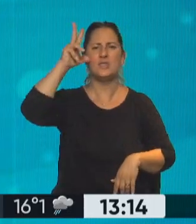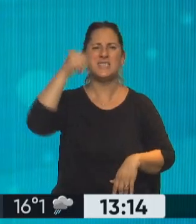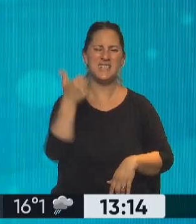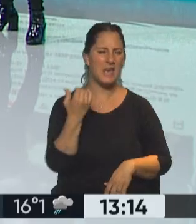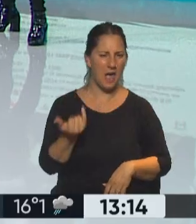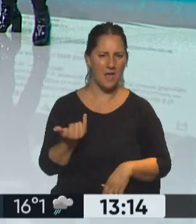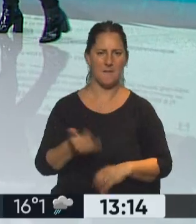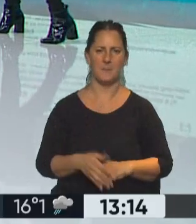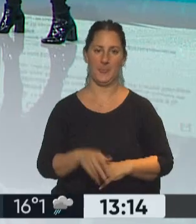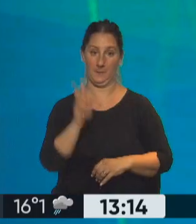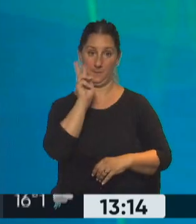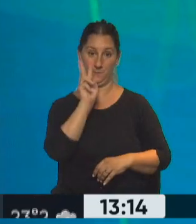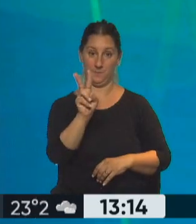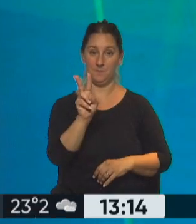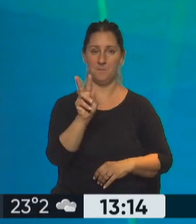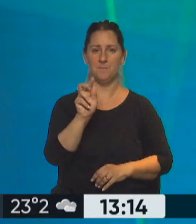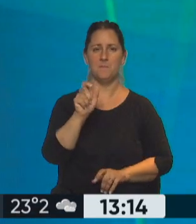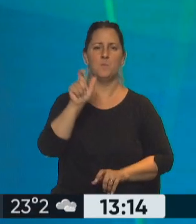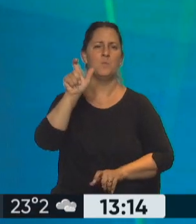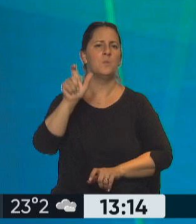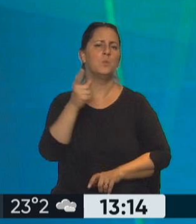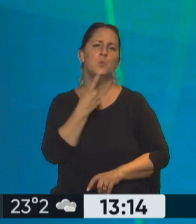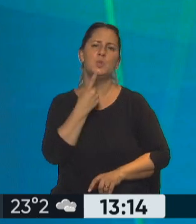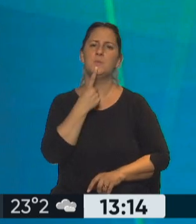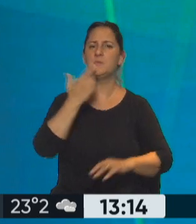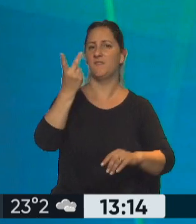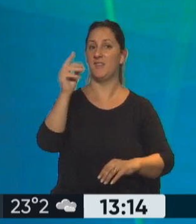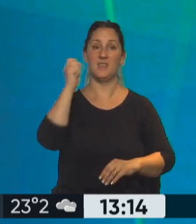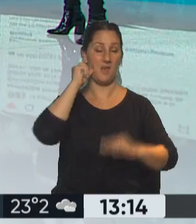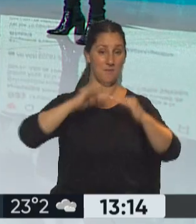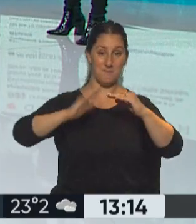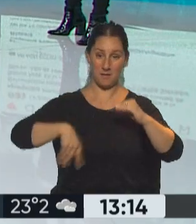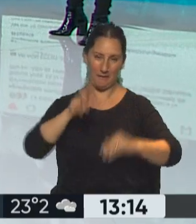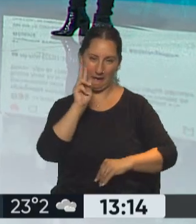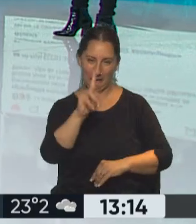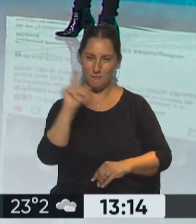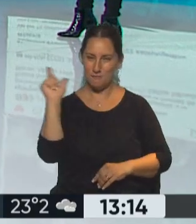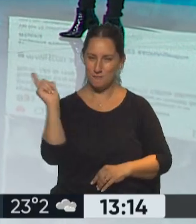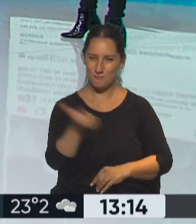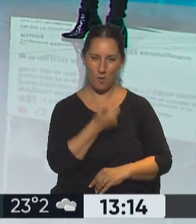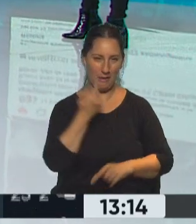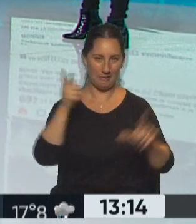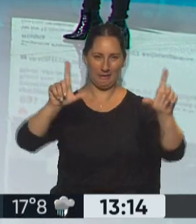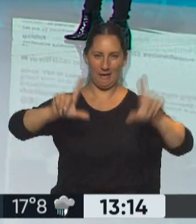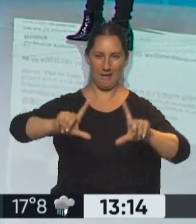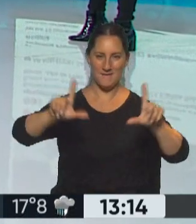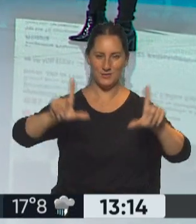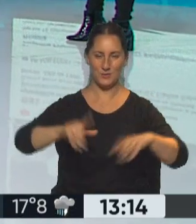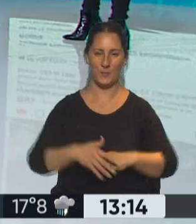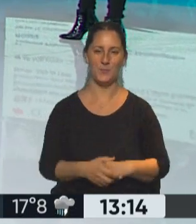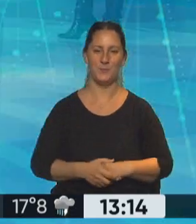estoy viendo la y parece la llega a ver algún Sub 20 y no puede creer esa imagen no he hecho